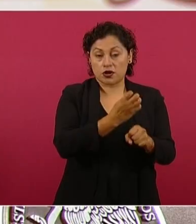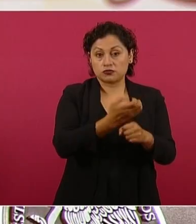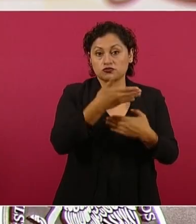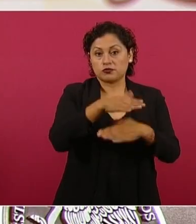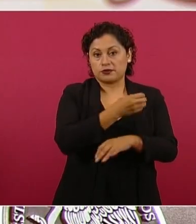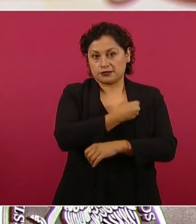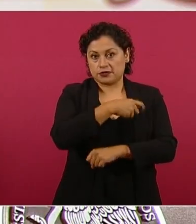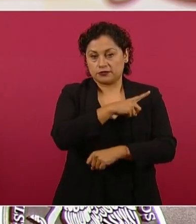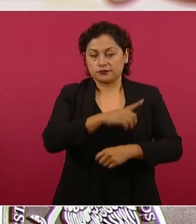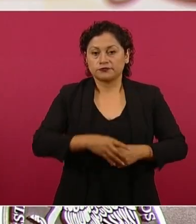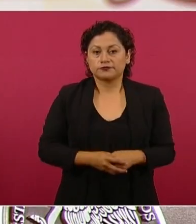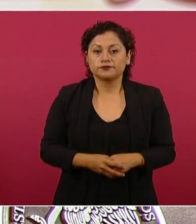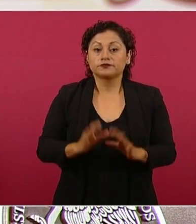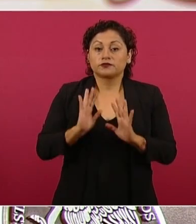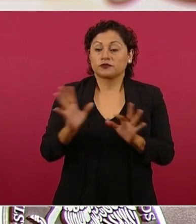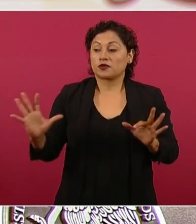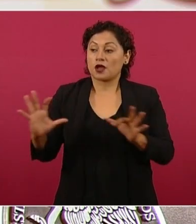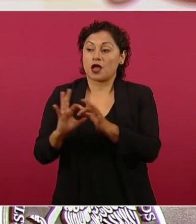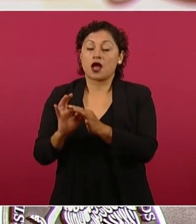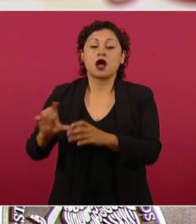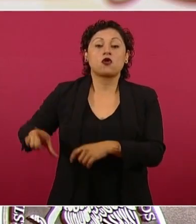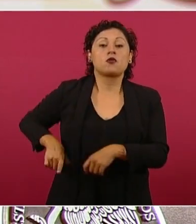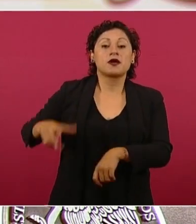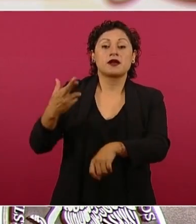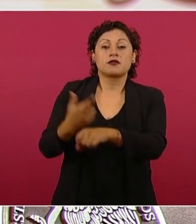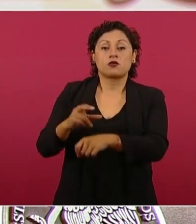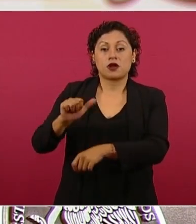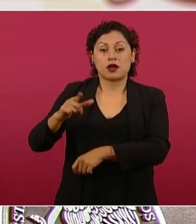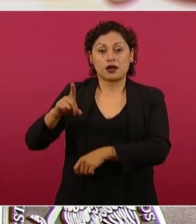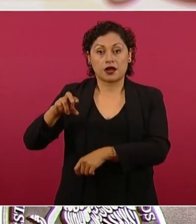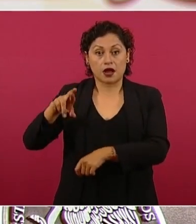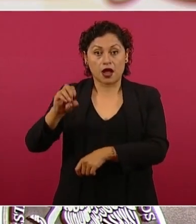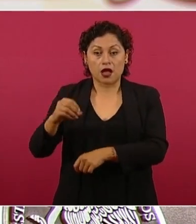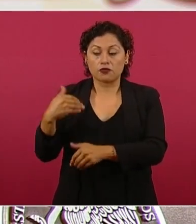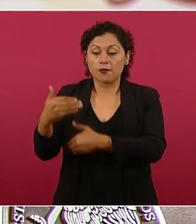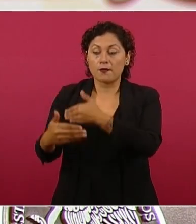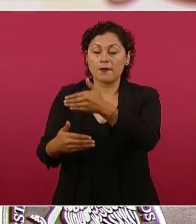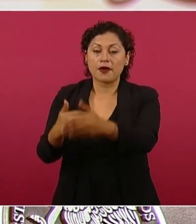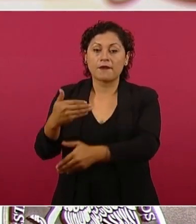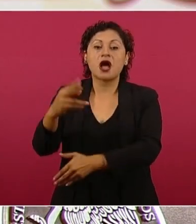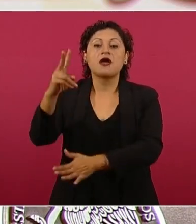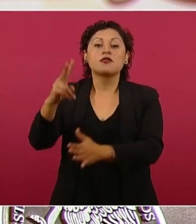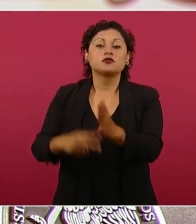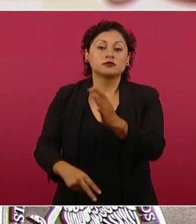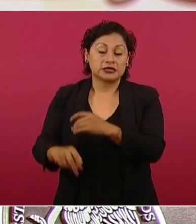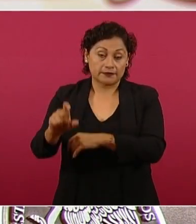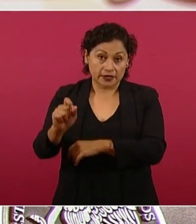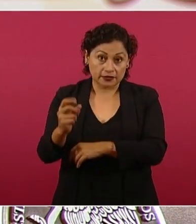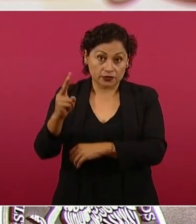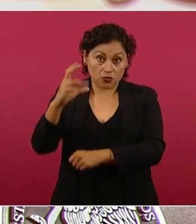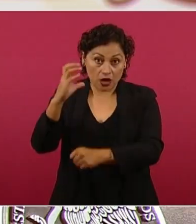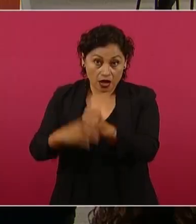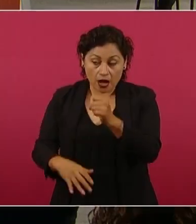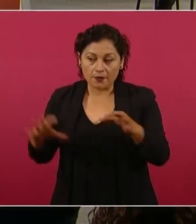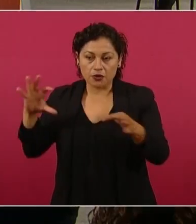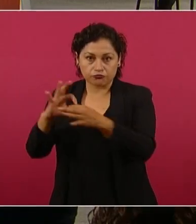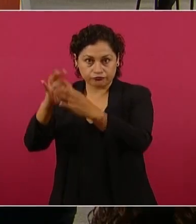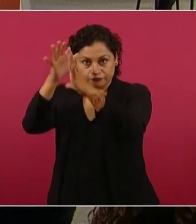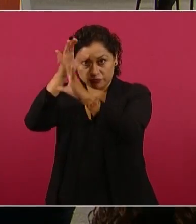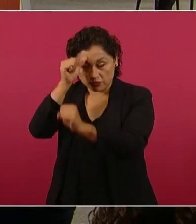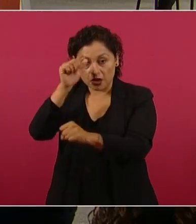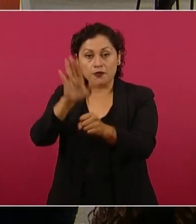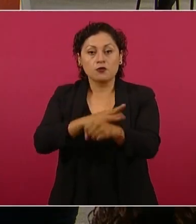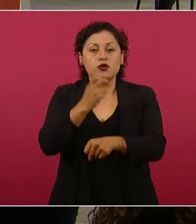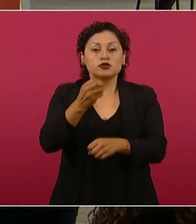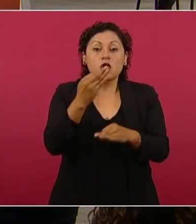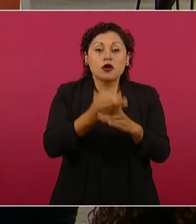estamos trabajando con el gobernador Alejandro Murat para concluir a más tardar a finales de este año. Y por eso me permito el día de hoy, señor presidente, informar a la gente de